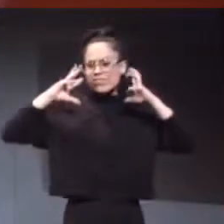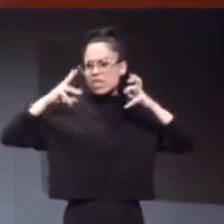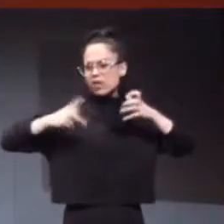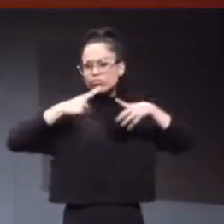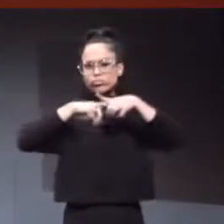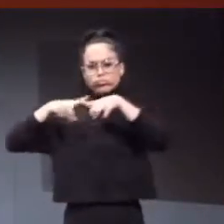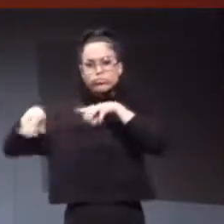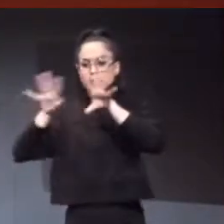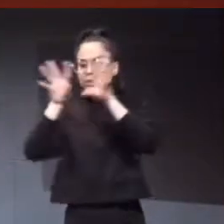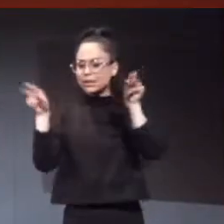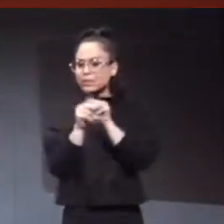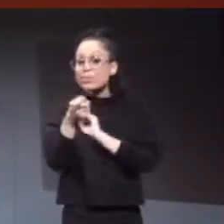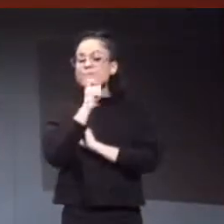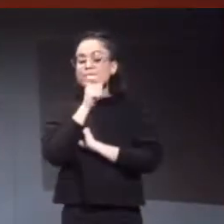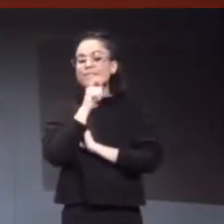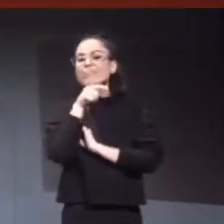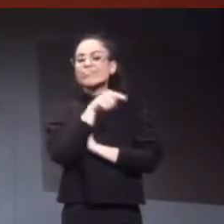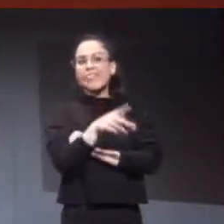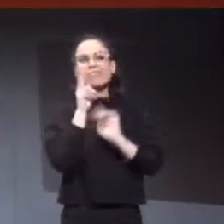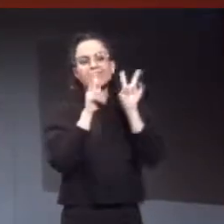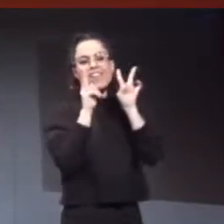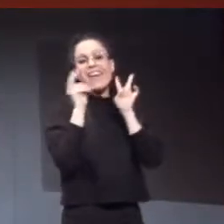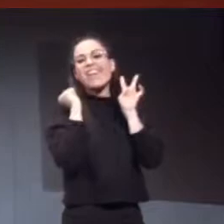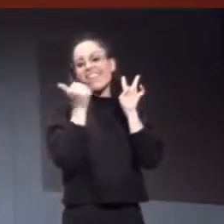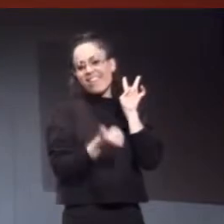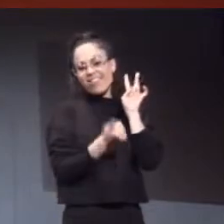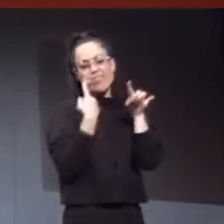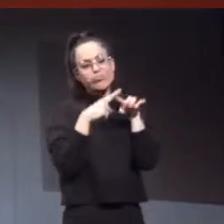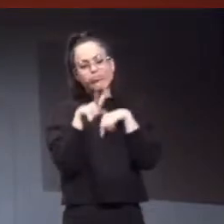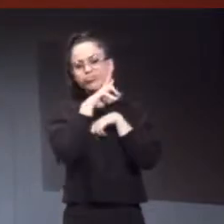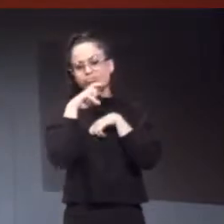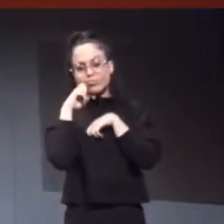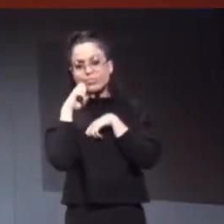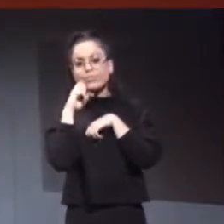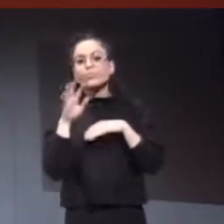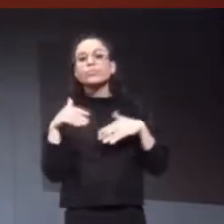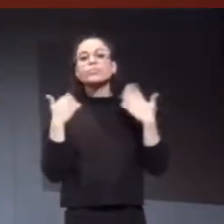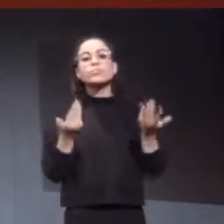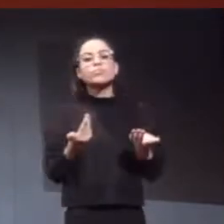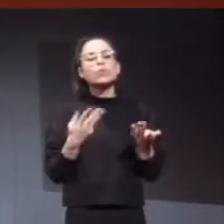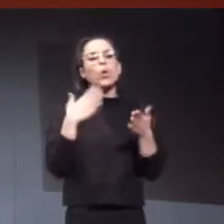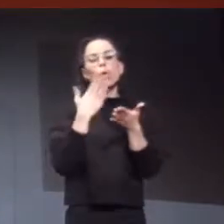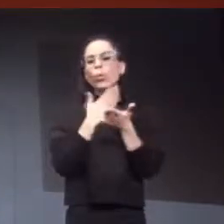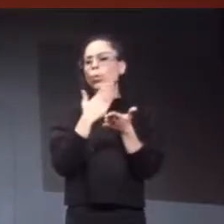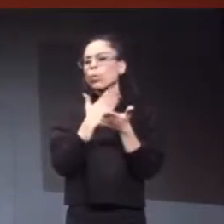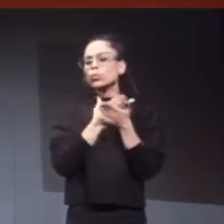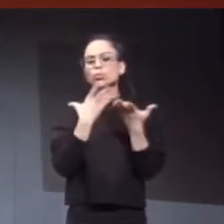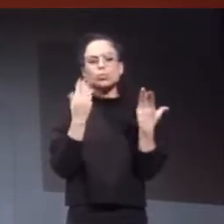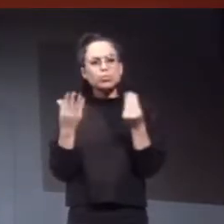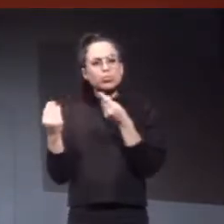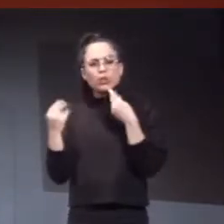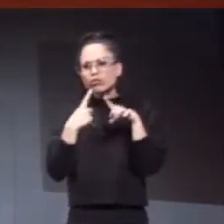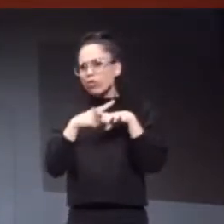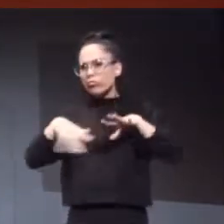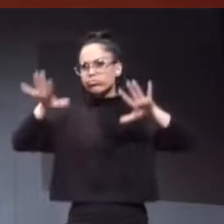una muestra de la riqueza que atesora esta iniciativa. Hemos aprendido mucho este curso, de nuevo, sobre participación